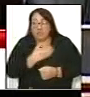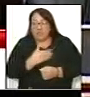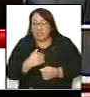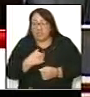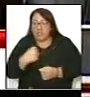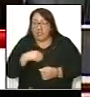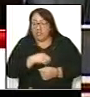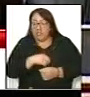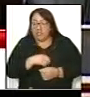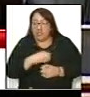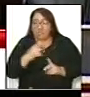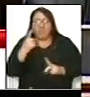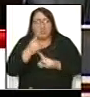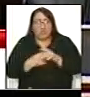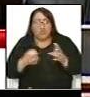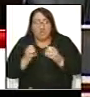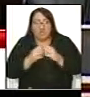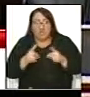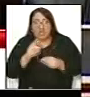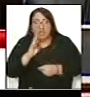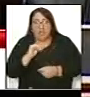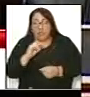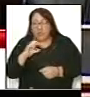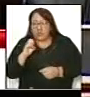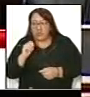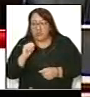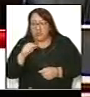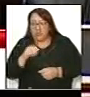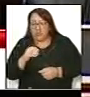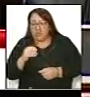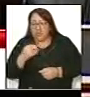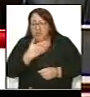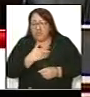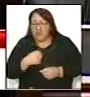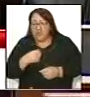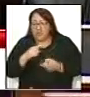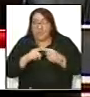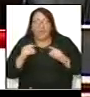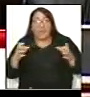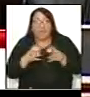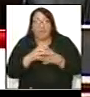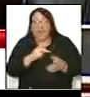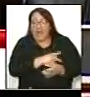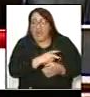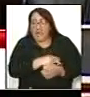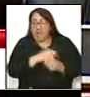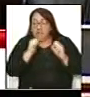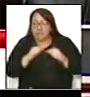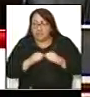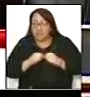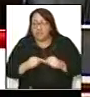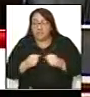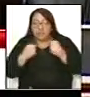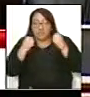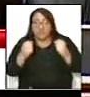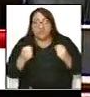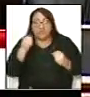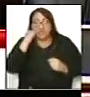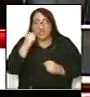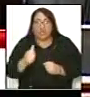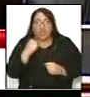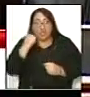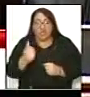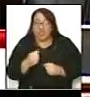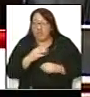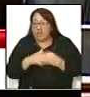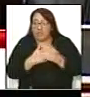que nosotros nos sumamos a esta moción. Es por eso, presidenta, que desde Fuerza Popular seguiremos luchando día a